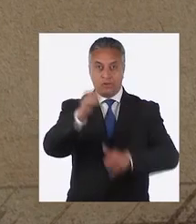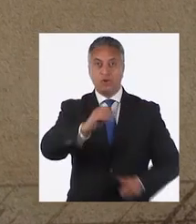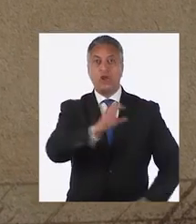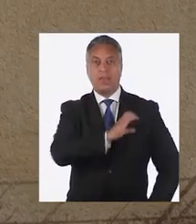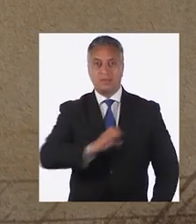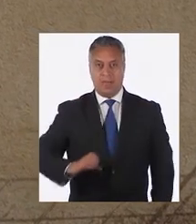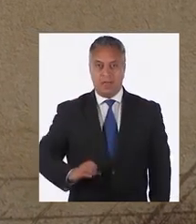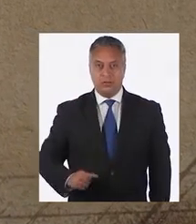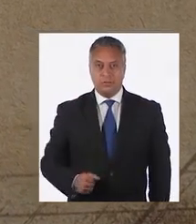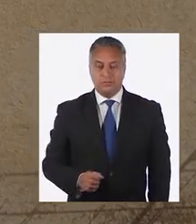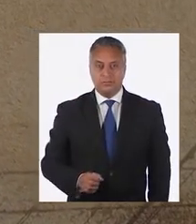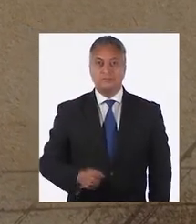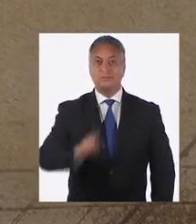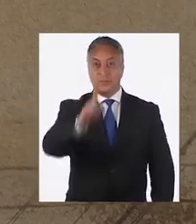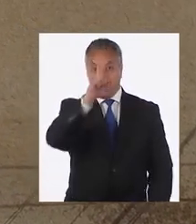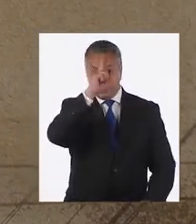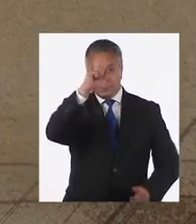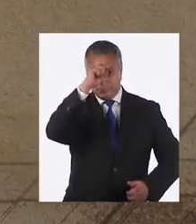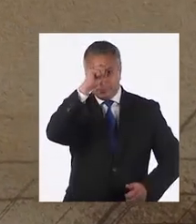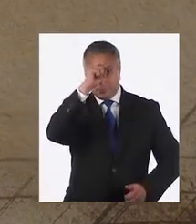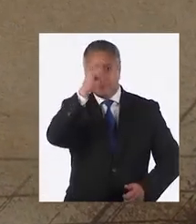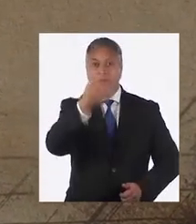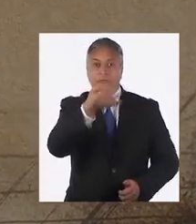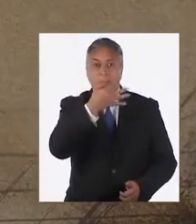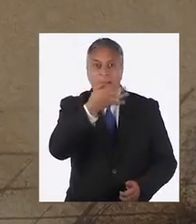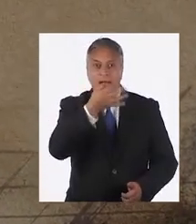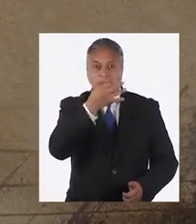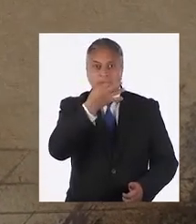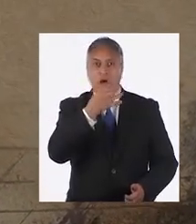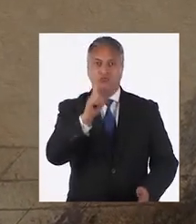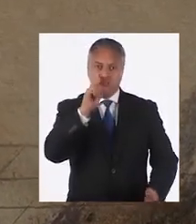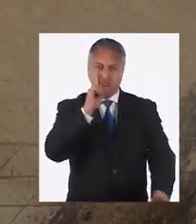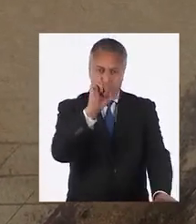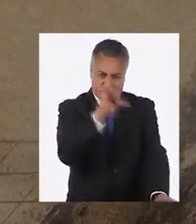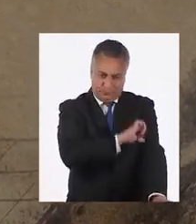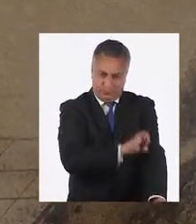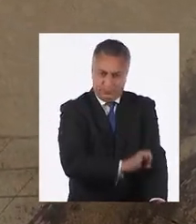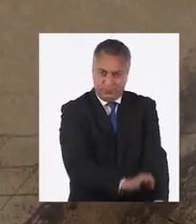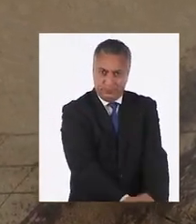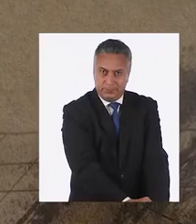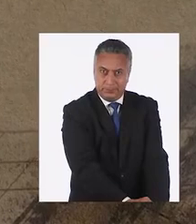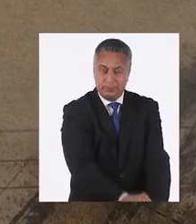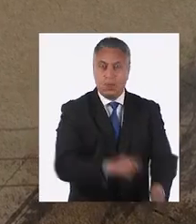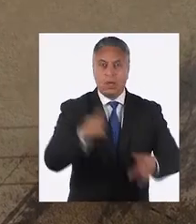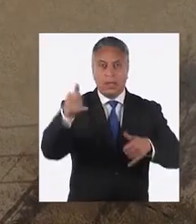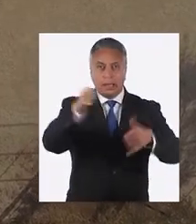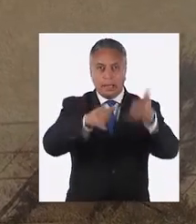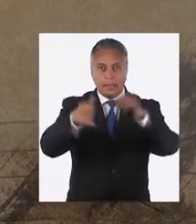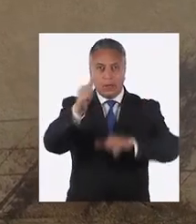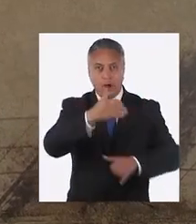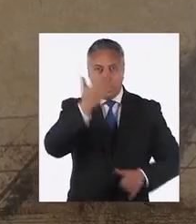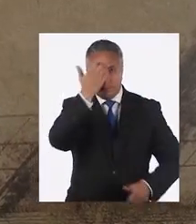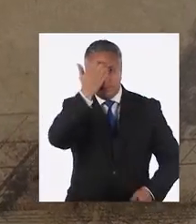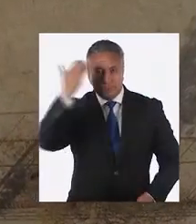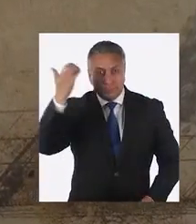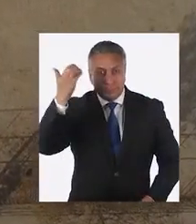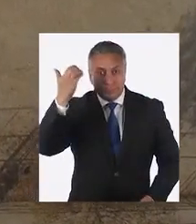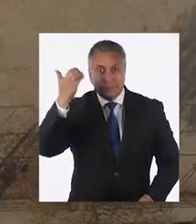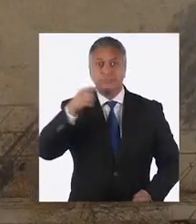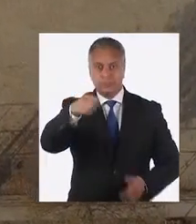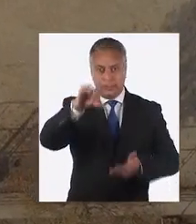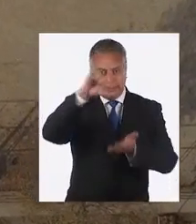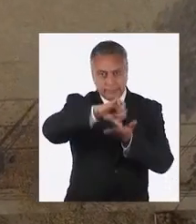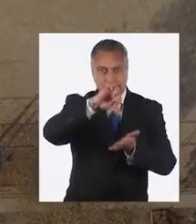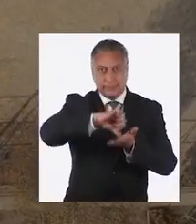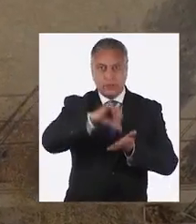Laboratorio Estatal. Cadena de farmacias con una presencia en cada comuna. Químicos farmacéuticos en